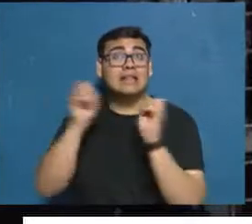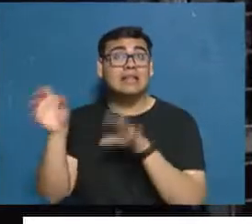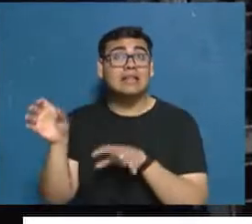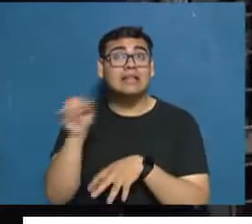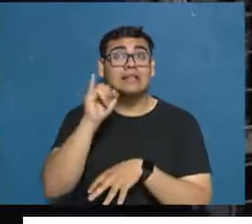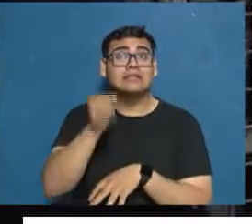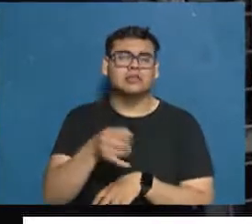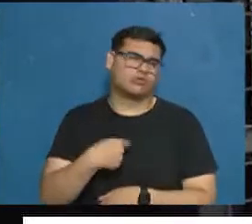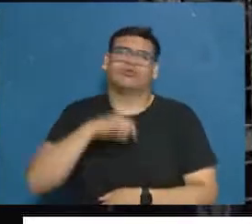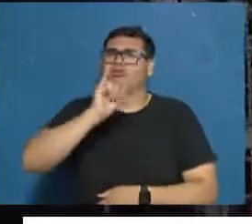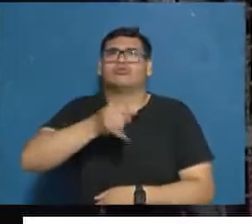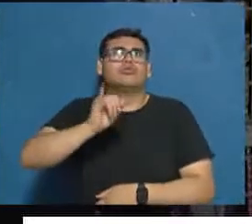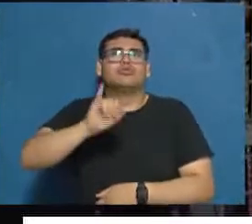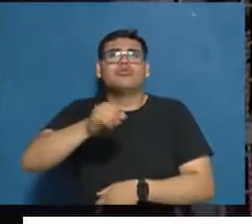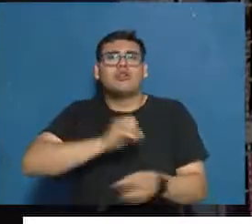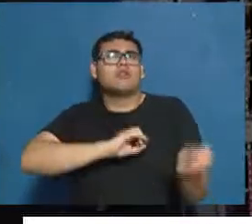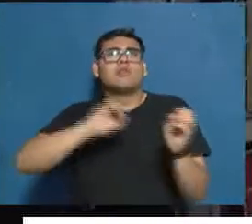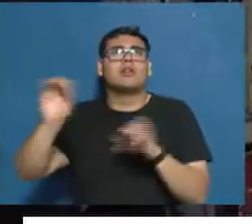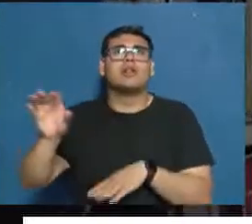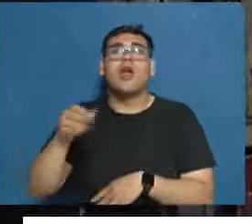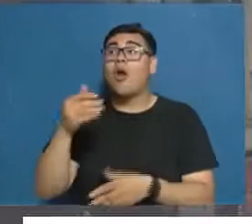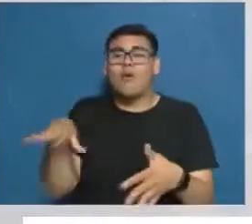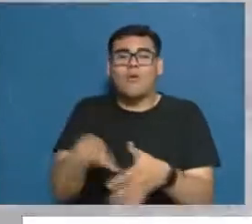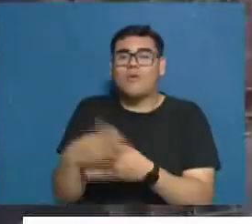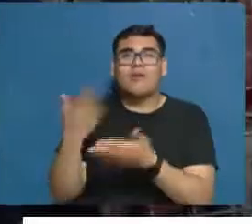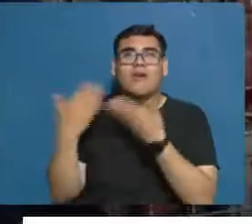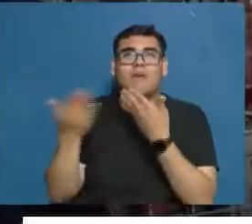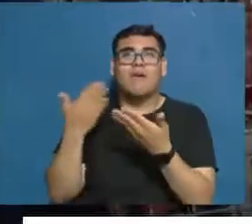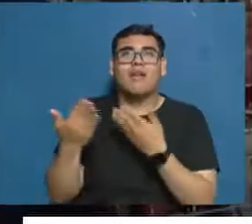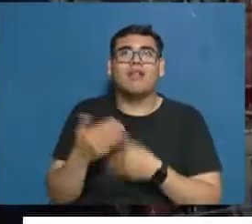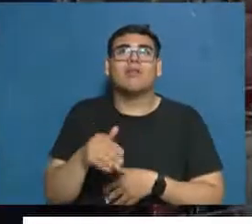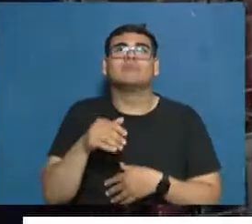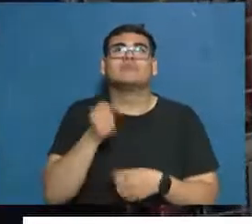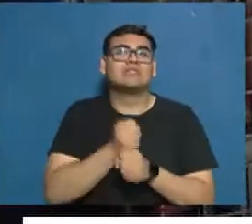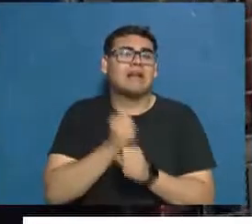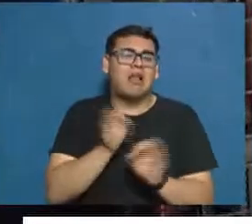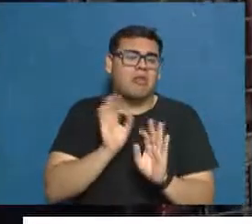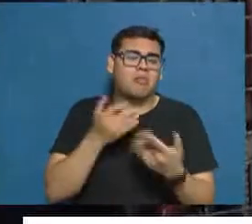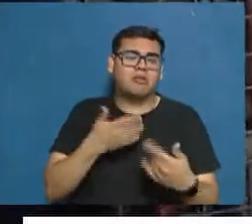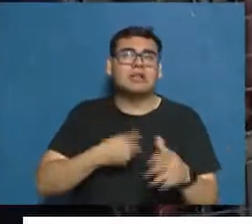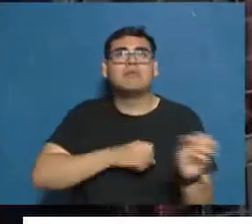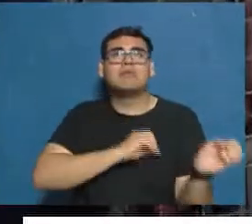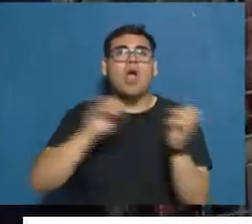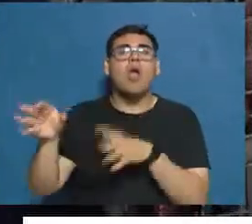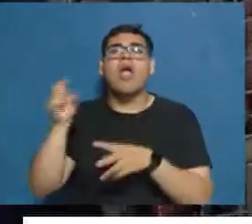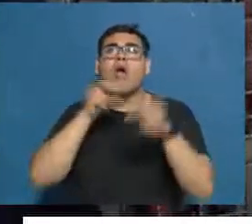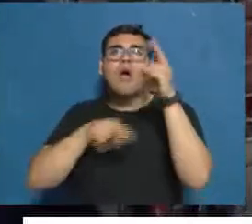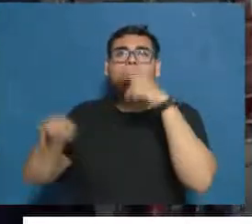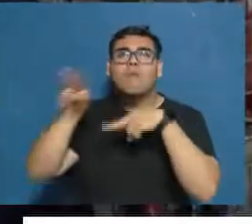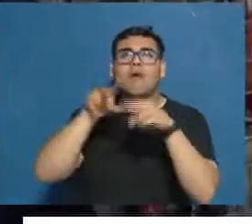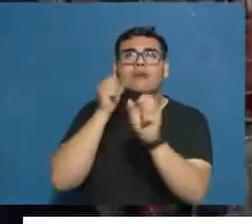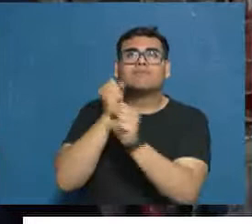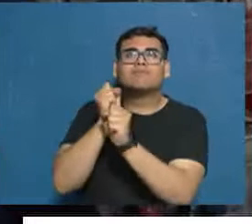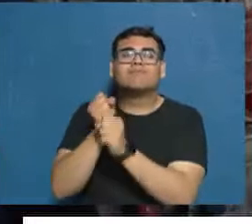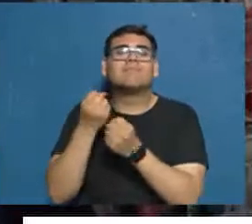¿Usted qué opina? Sí, me iría del país. Eso veníamos justo hablando. Me iría sin trabajo. A buscar oportunidades. A buscar, más que nada, un